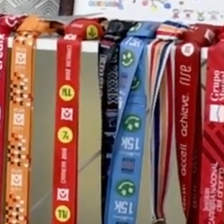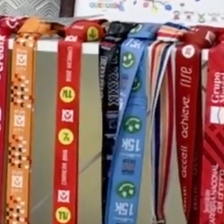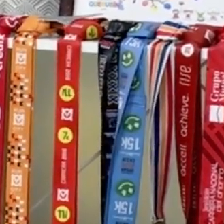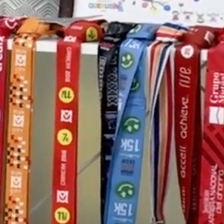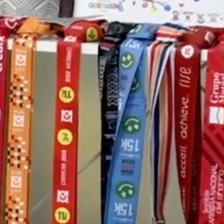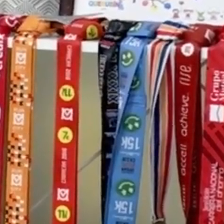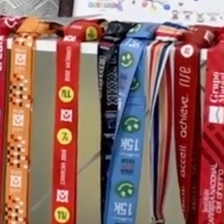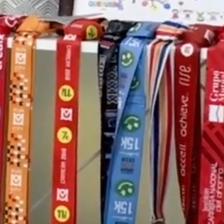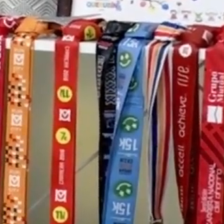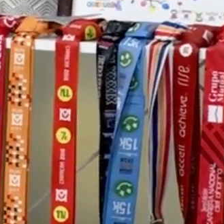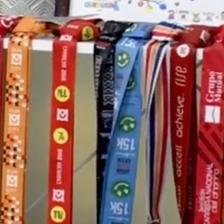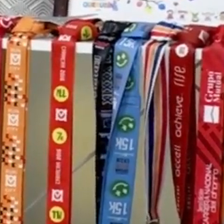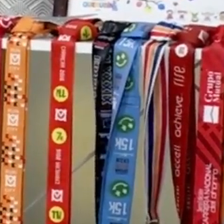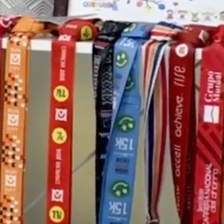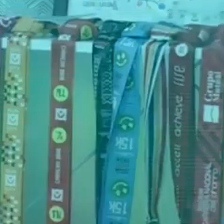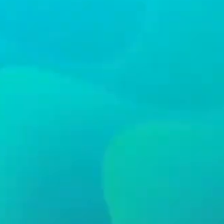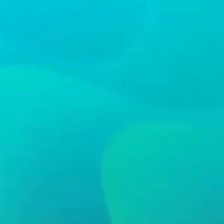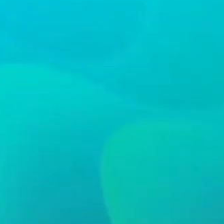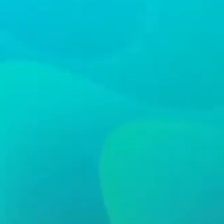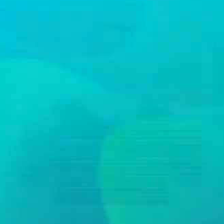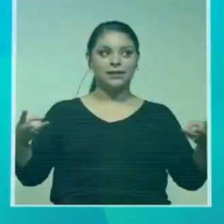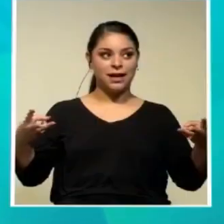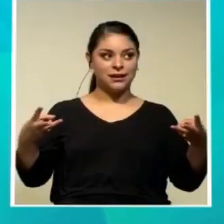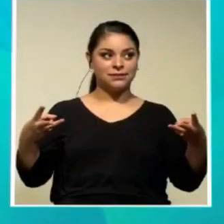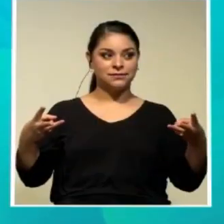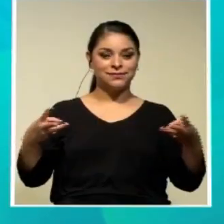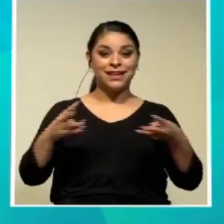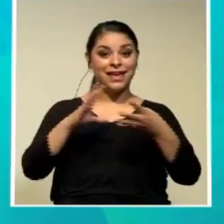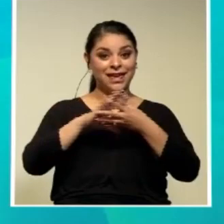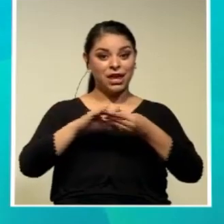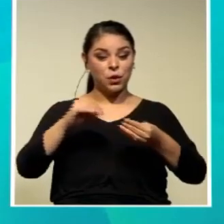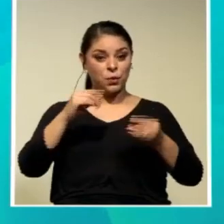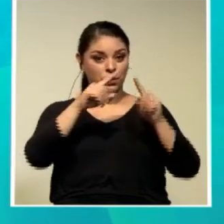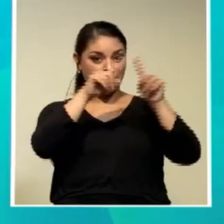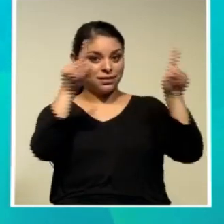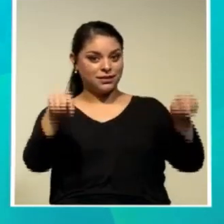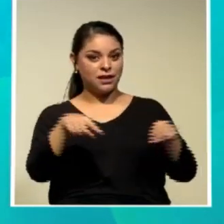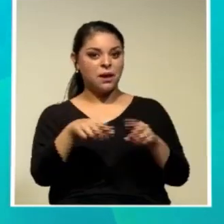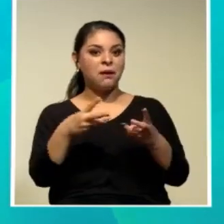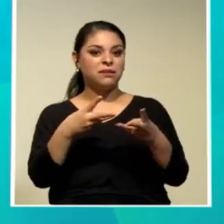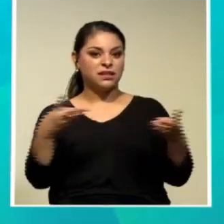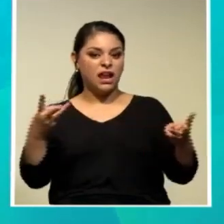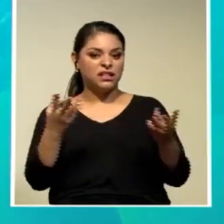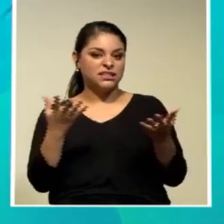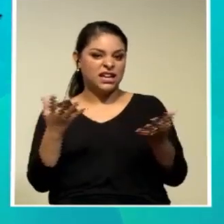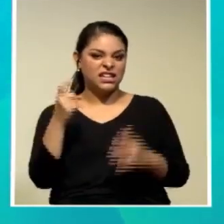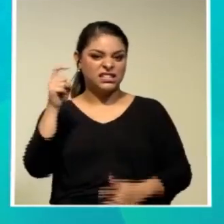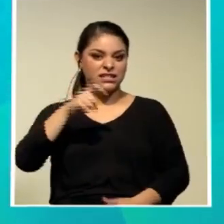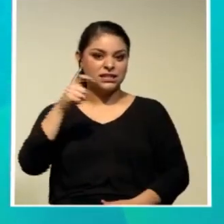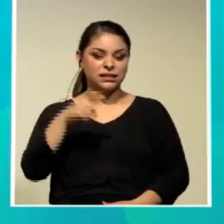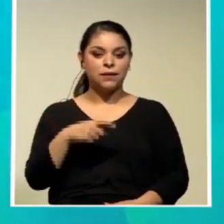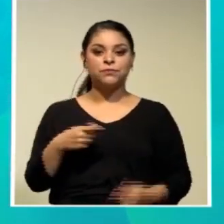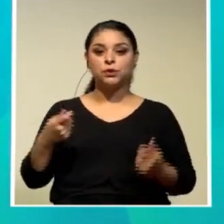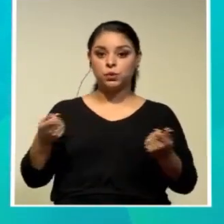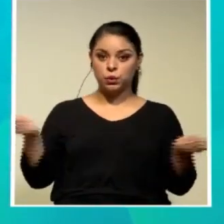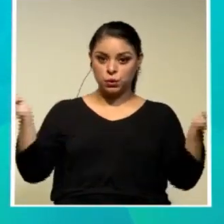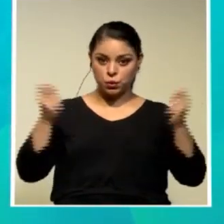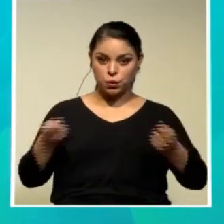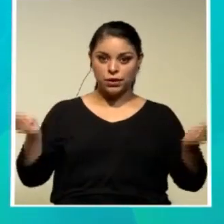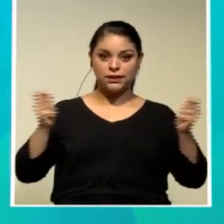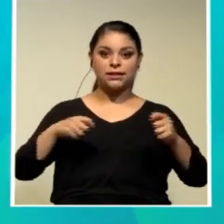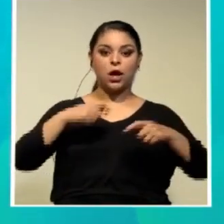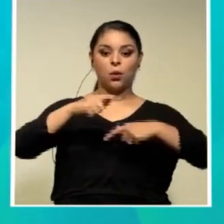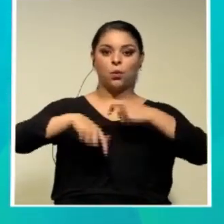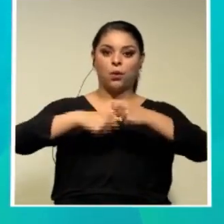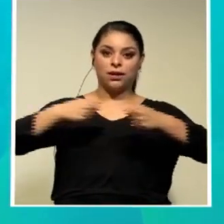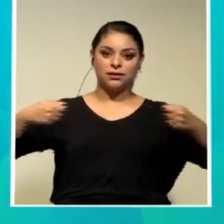de materiales. Entonces vamos a contarles a los niños que ocupamos. Vamos a retomarla. Dice, suiza, cuerda, mecate,